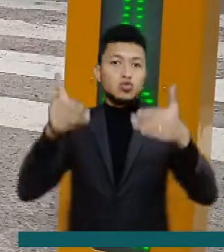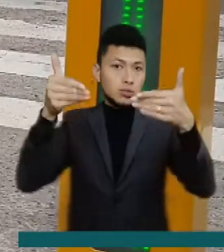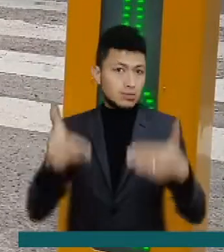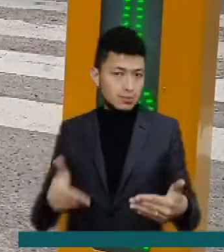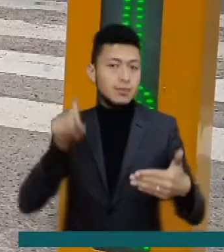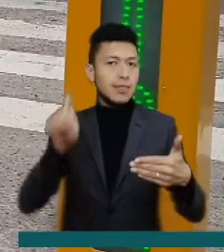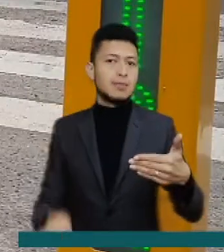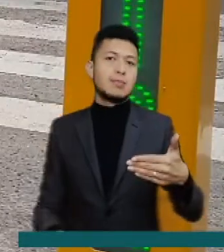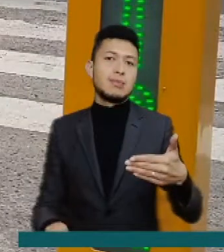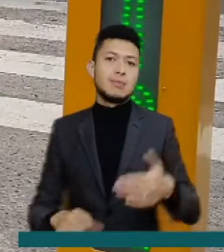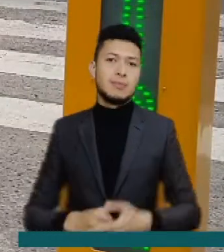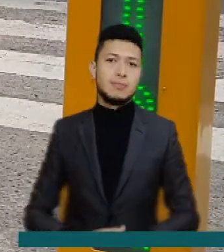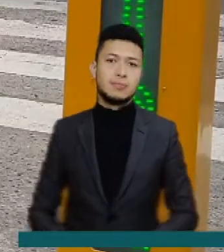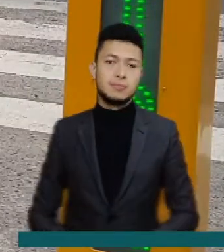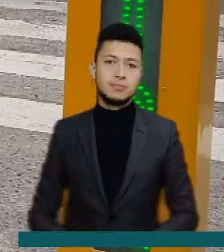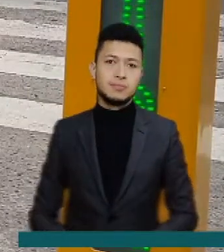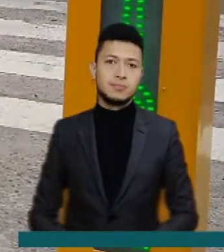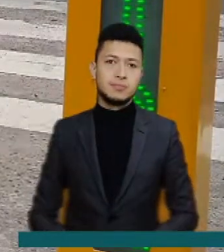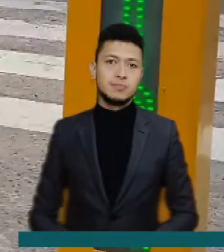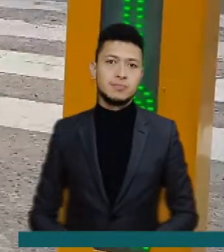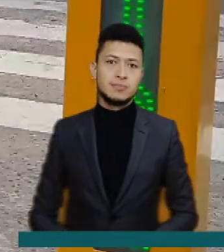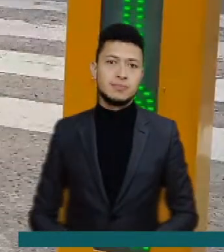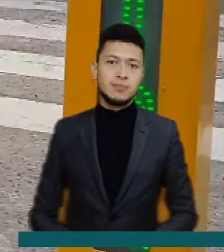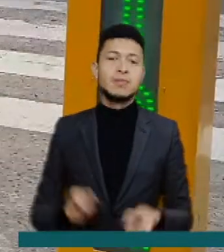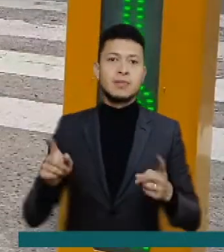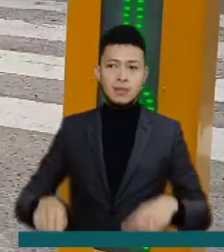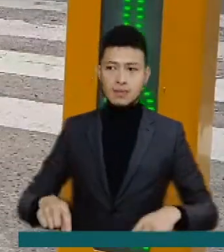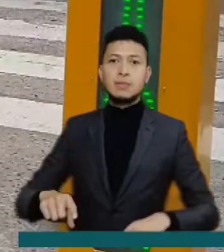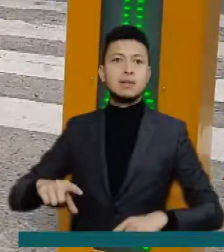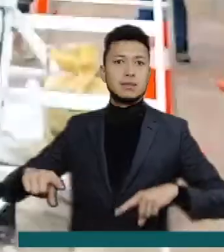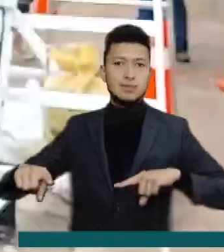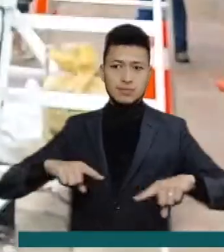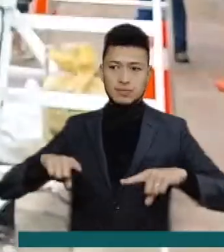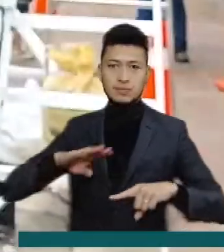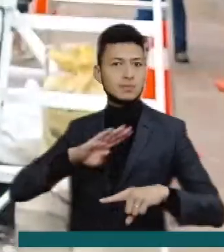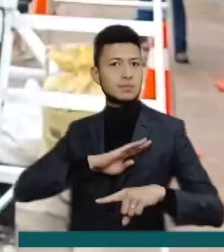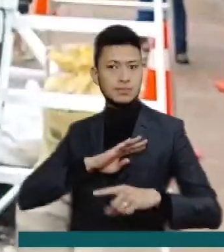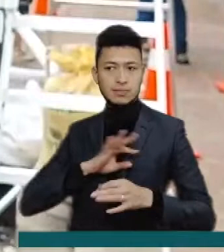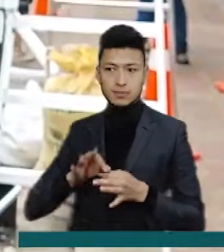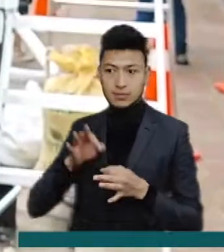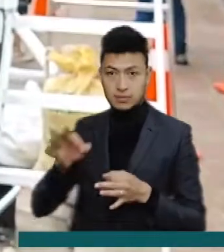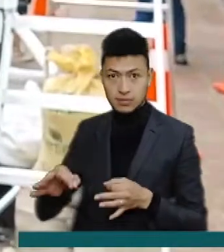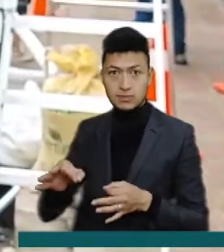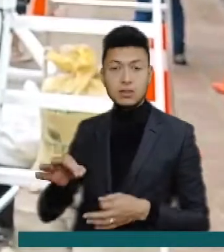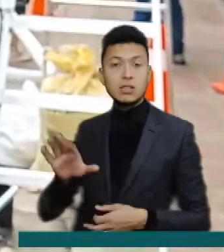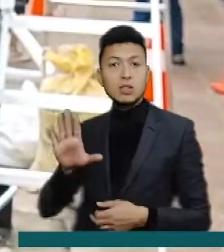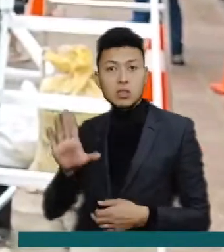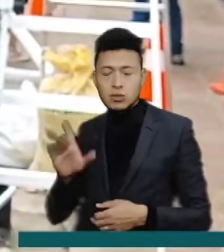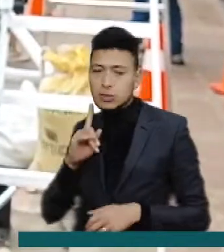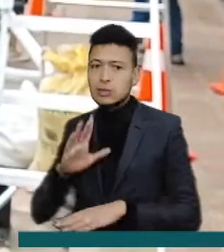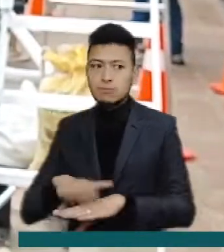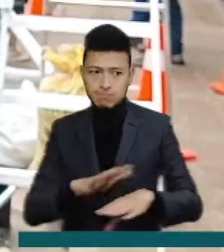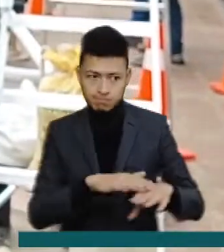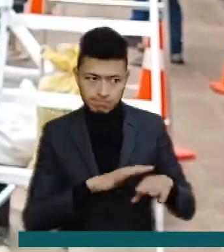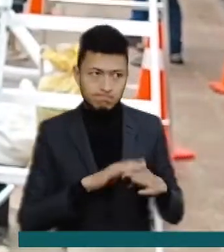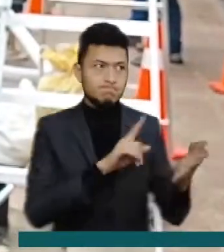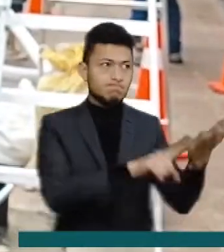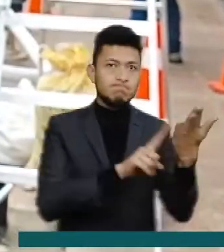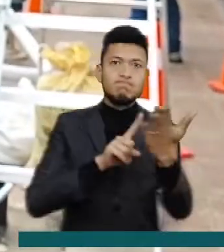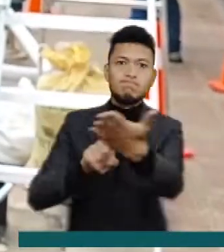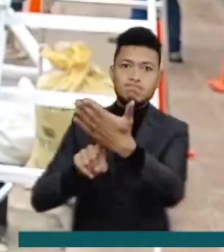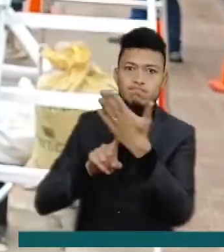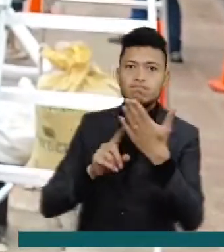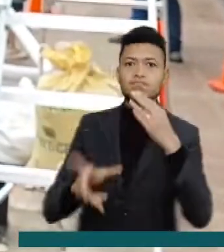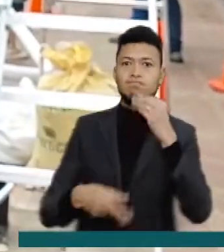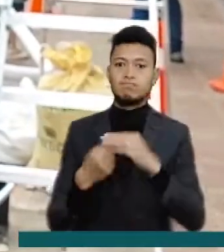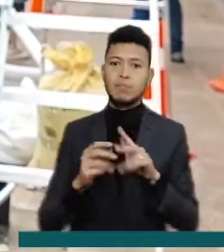las personas con discapacidad. Hemos llegado también con la administración municipal en el tema de señalización, en el tema de reductores